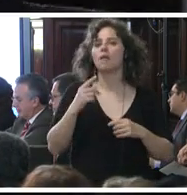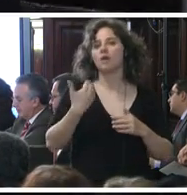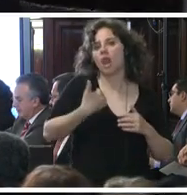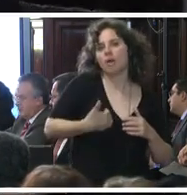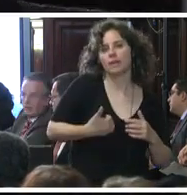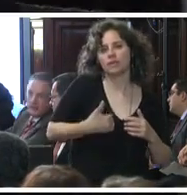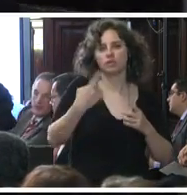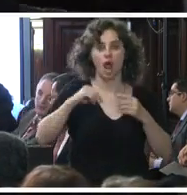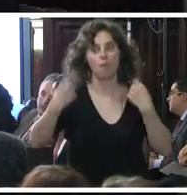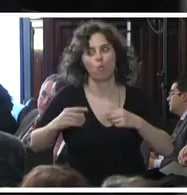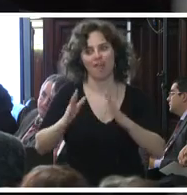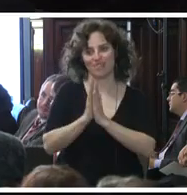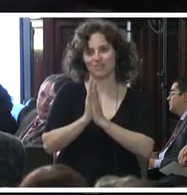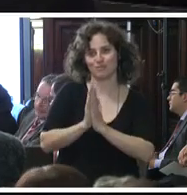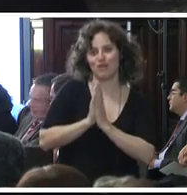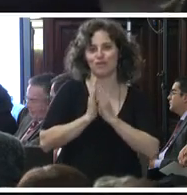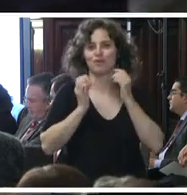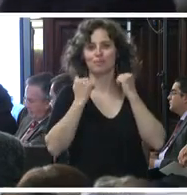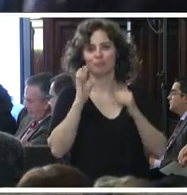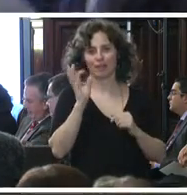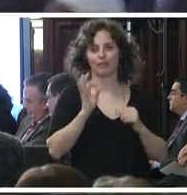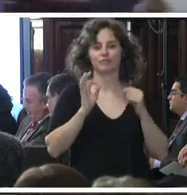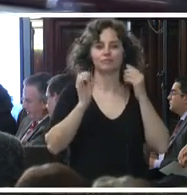la obligación